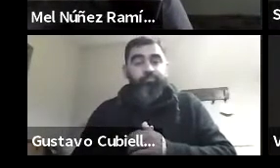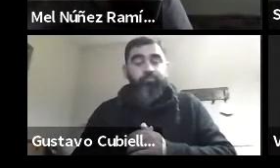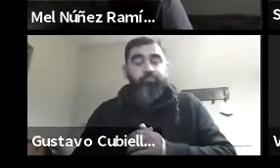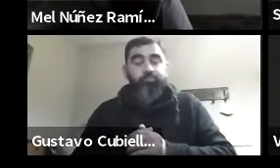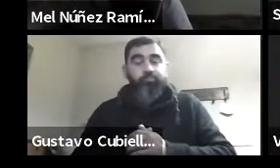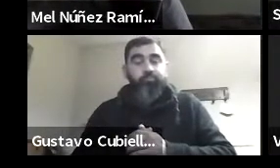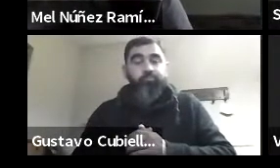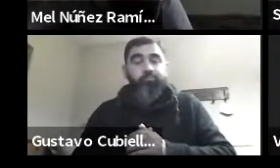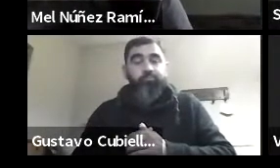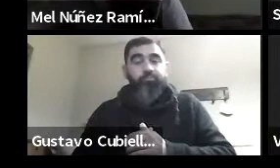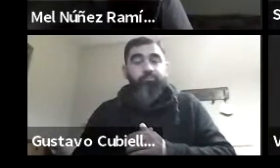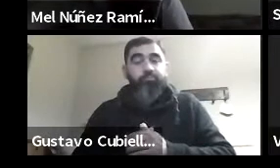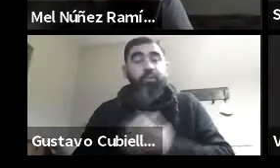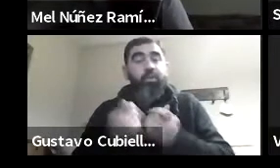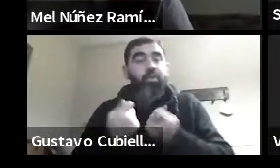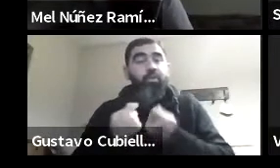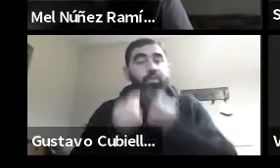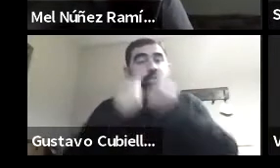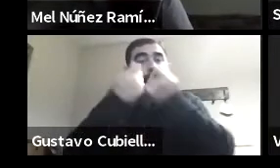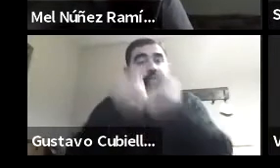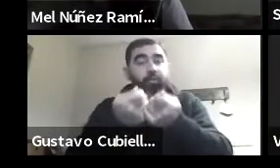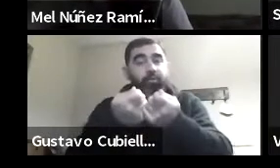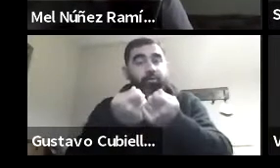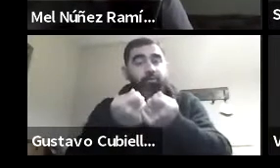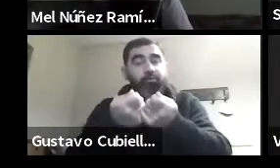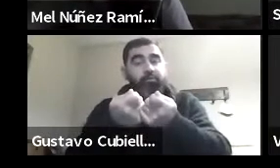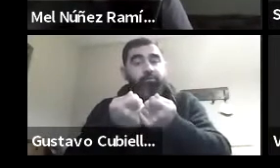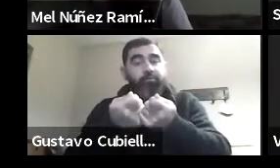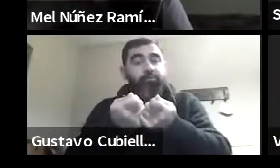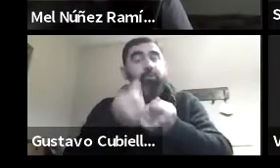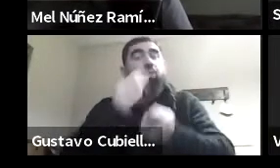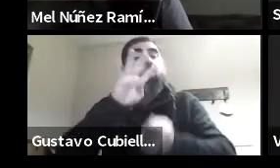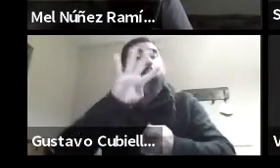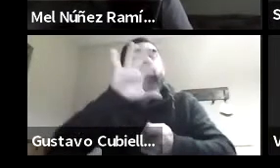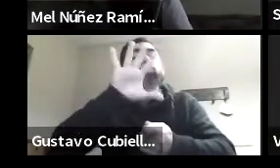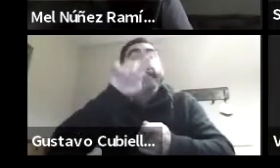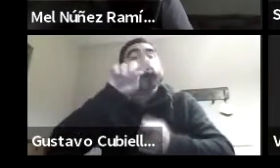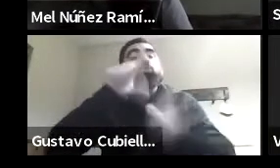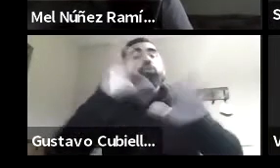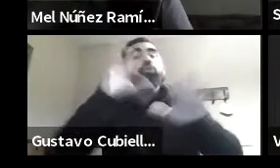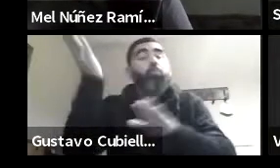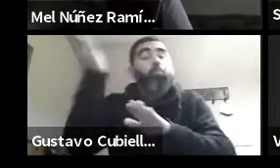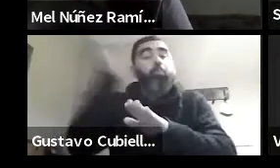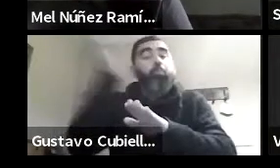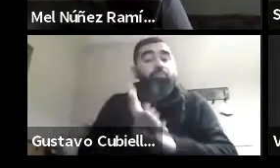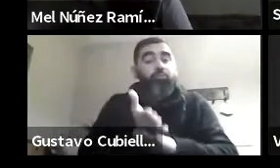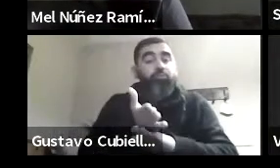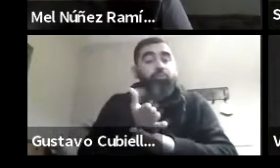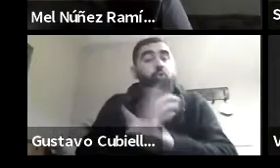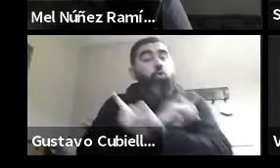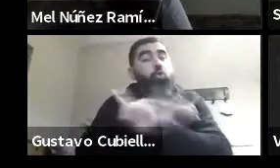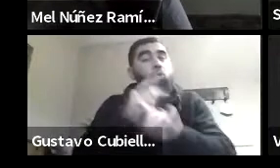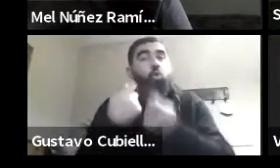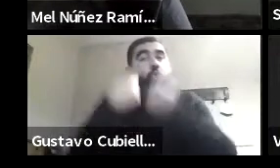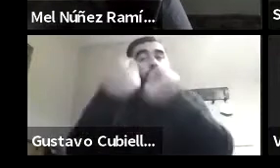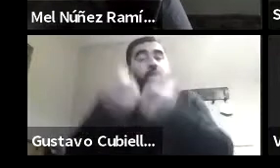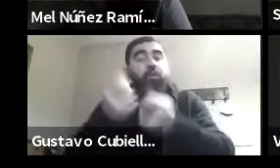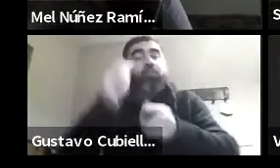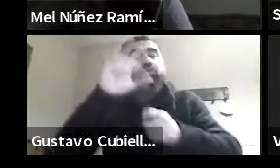Sí, habiendo sido otorgada a un 45,7% y no otorgada a un